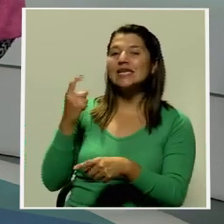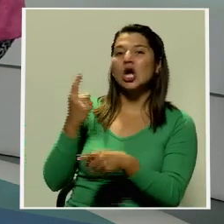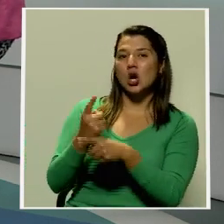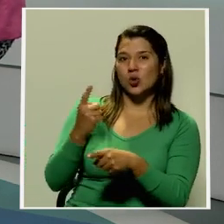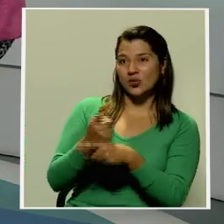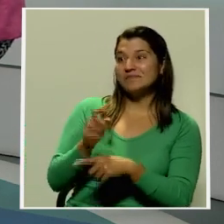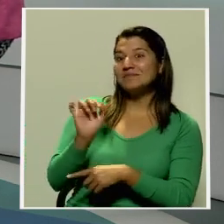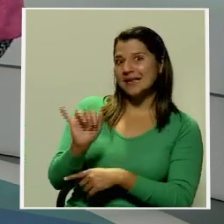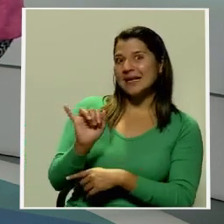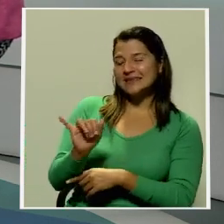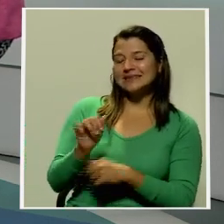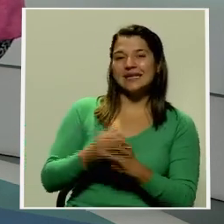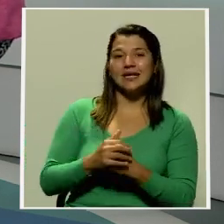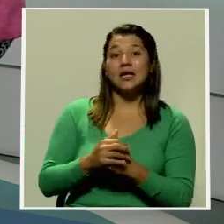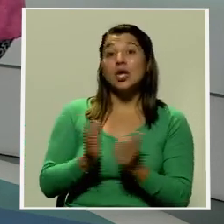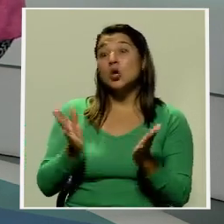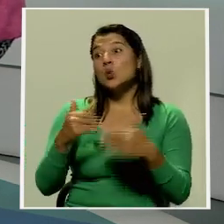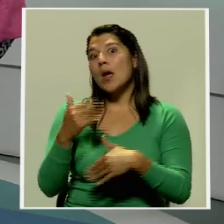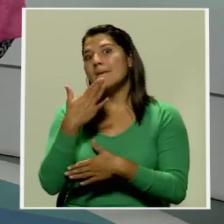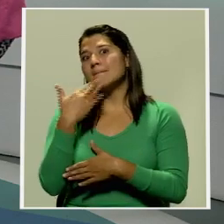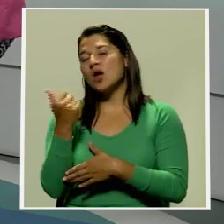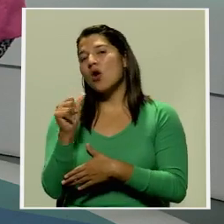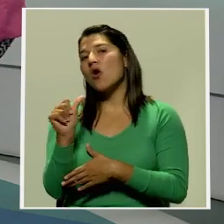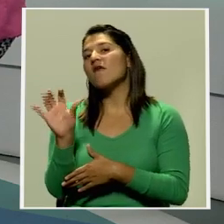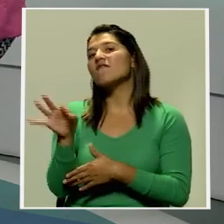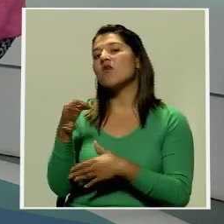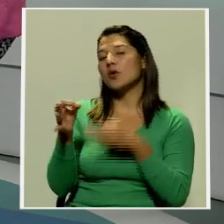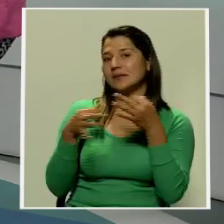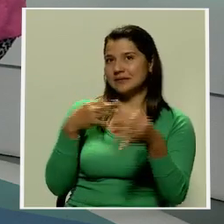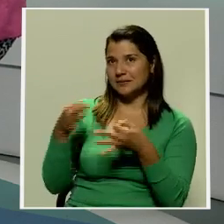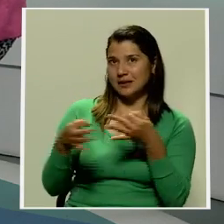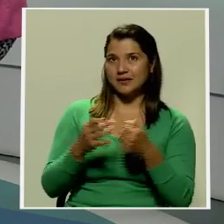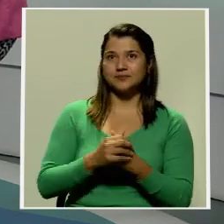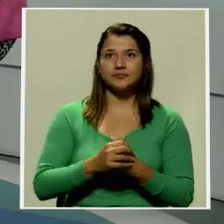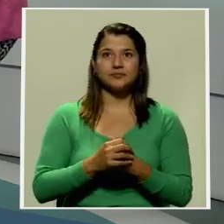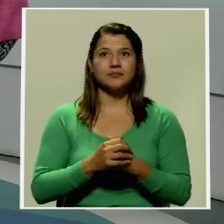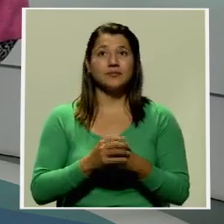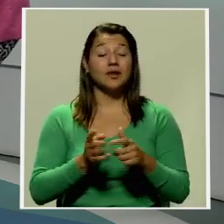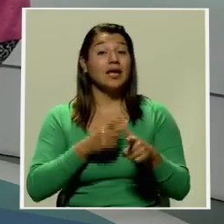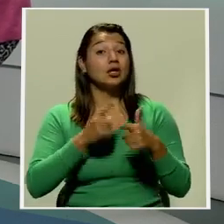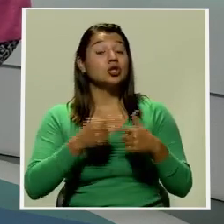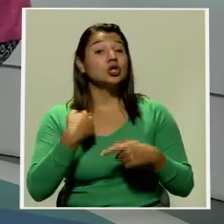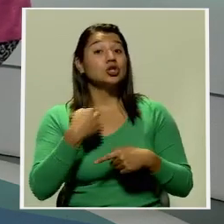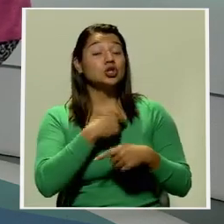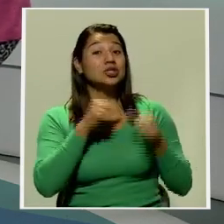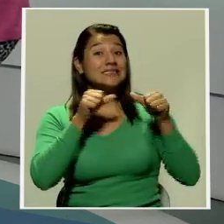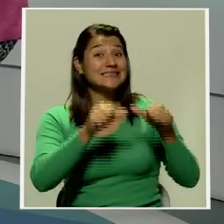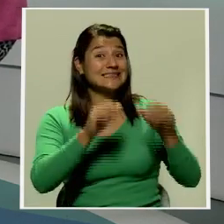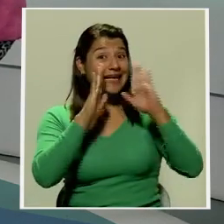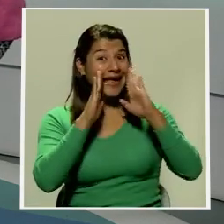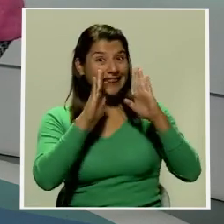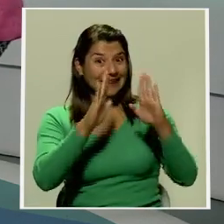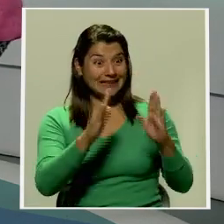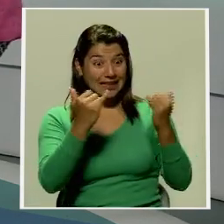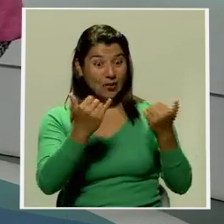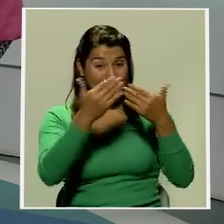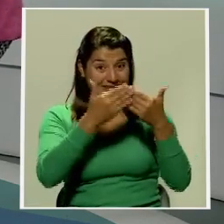así mismo, Ernesto, no hay mejor descripción para decirlo. Sí, vamos a darle seguimiento todos estos